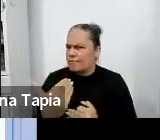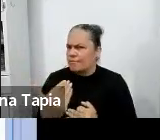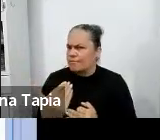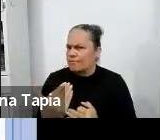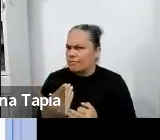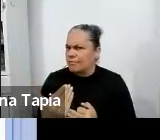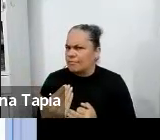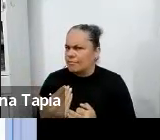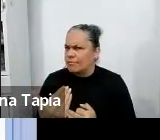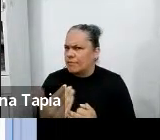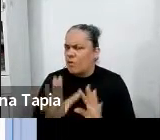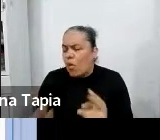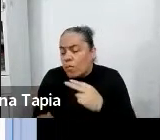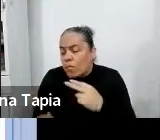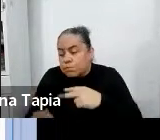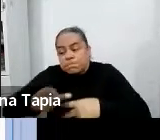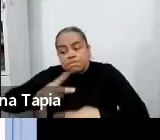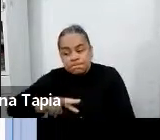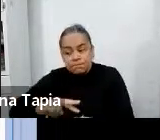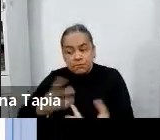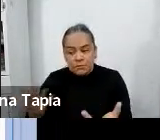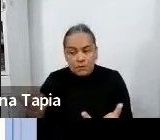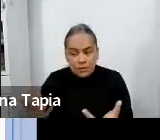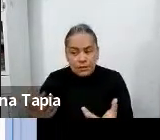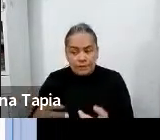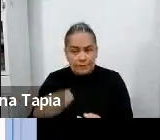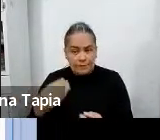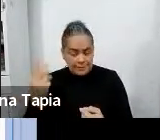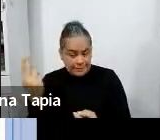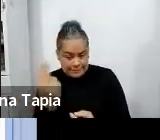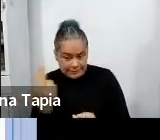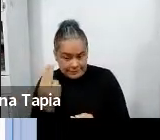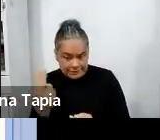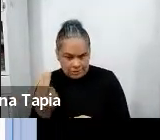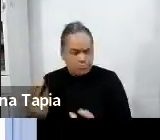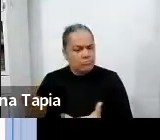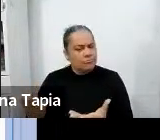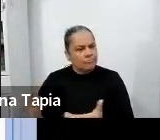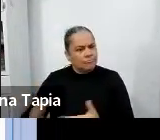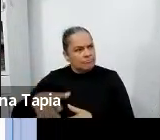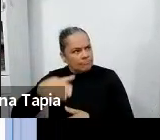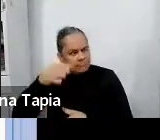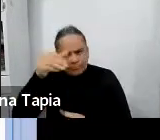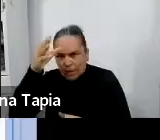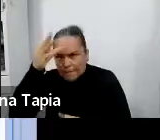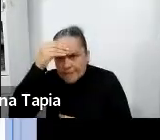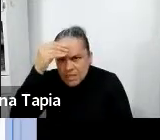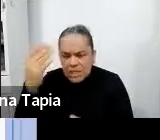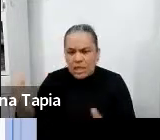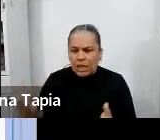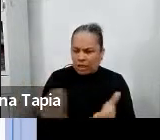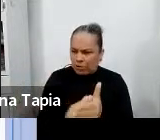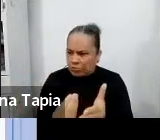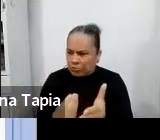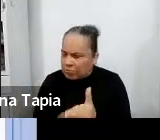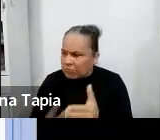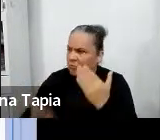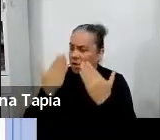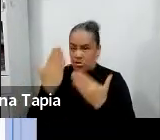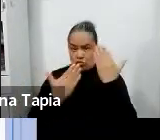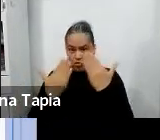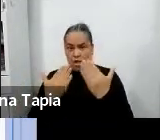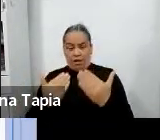un buen facilitador, eso me va a llevar a ser un mejor guía para nuestras usuarias.